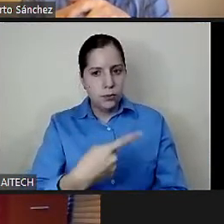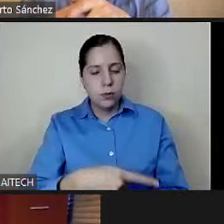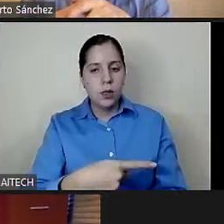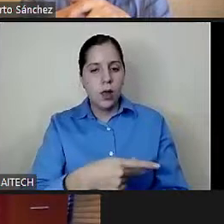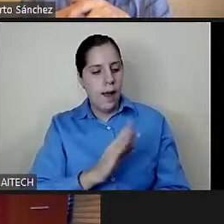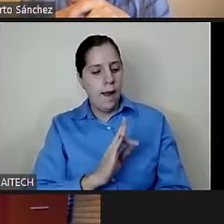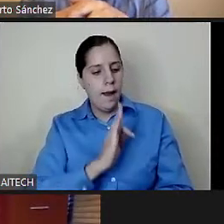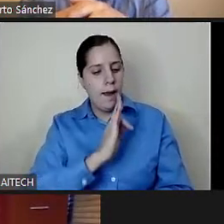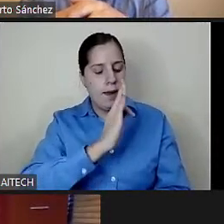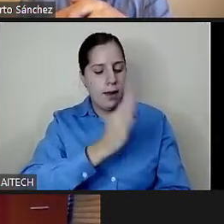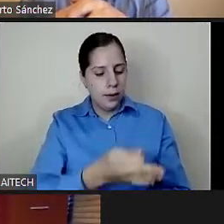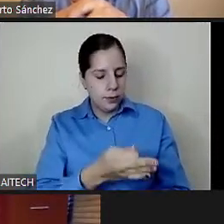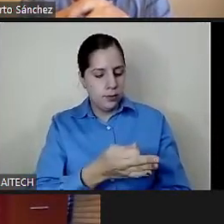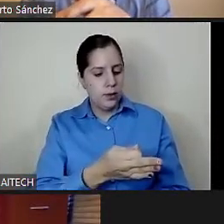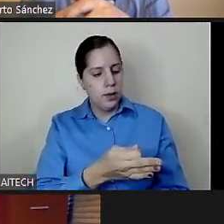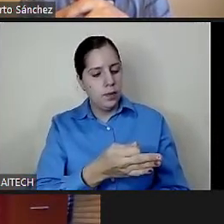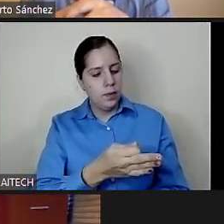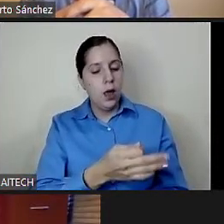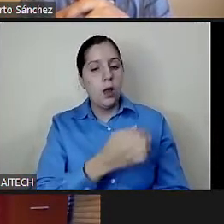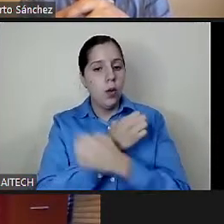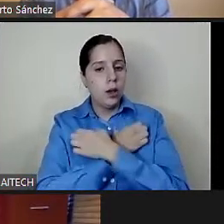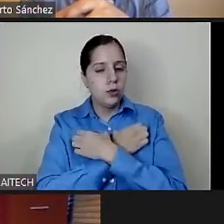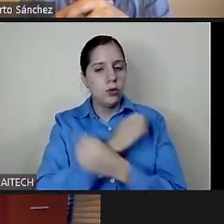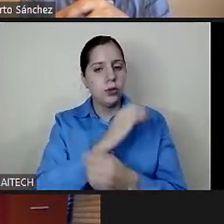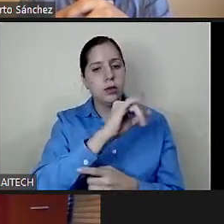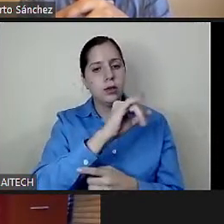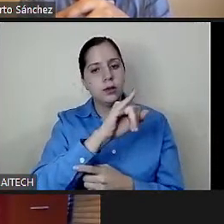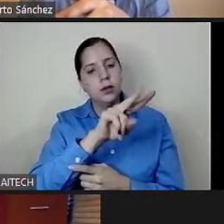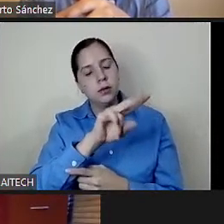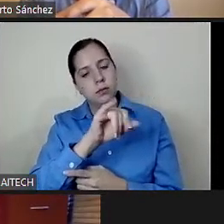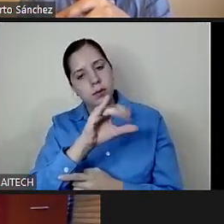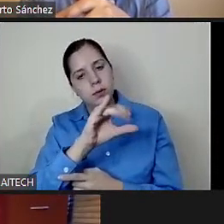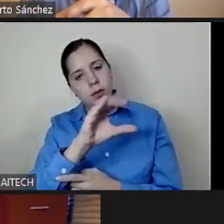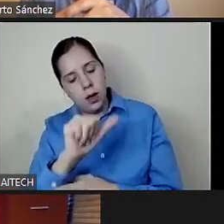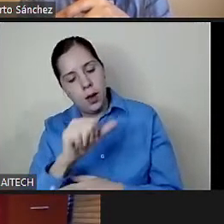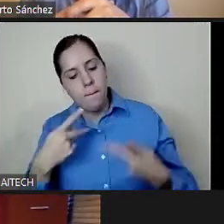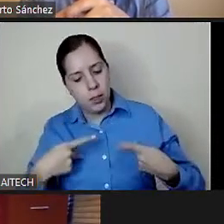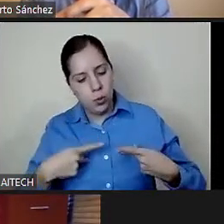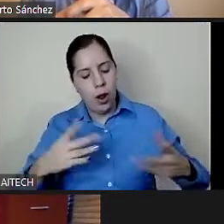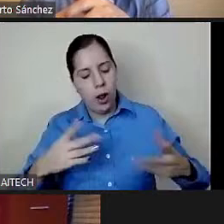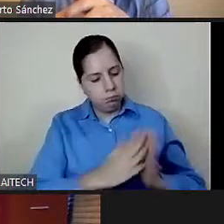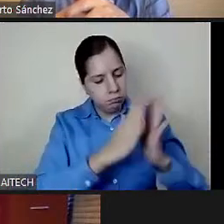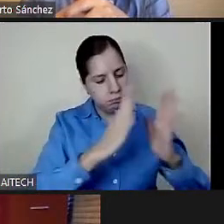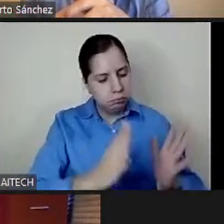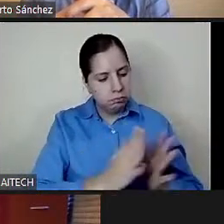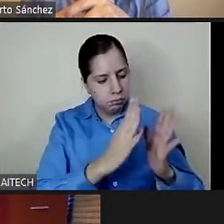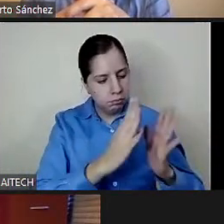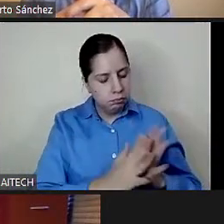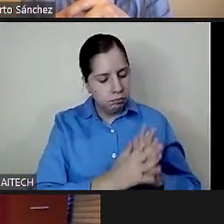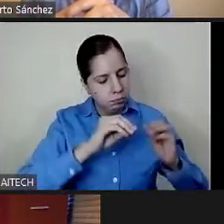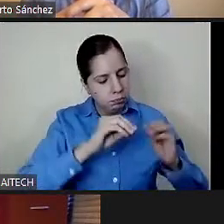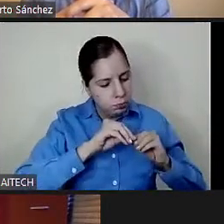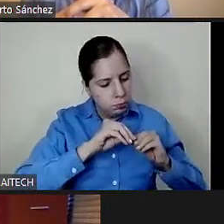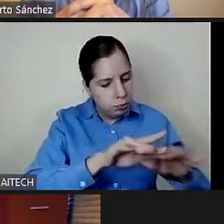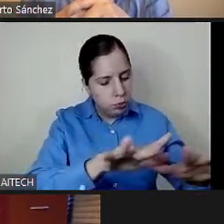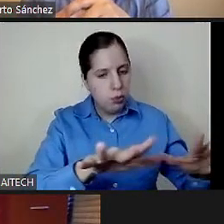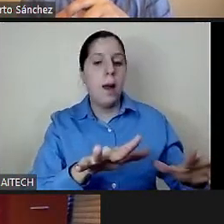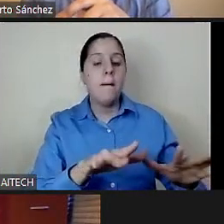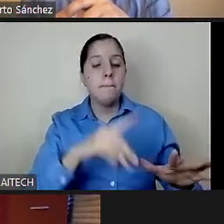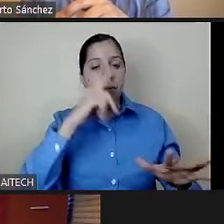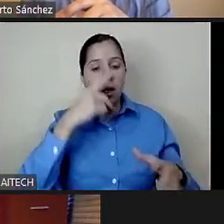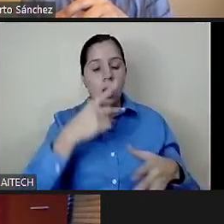el Seguimiento de las Actividades de Educación Cívica y Participación Ciudadana de dicho ente público relativo a la modificación del Programa Anual de Educación